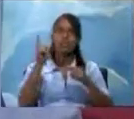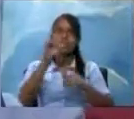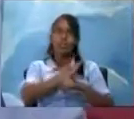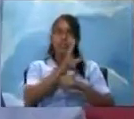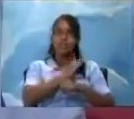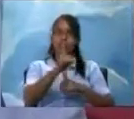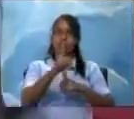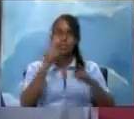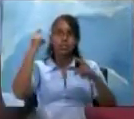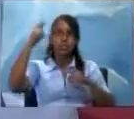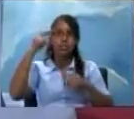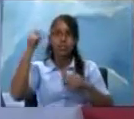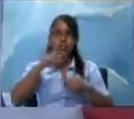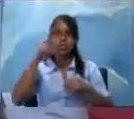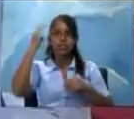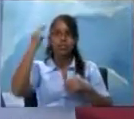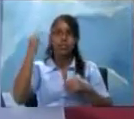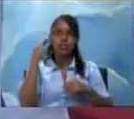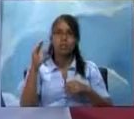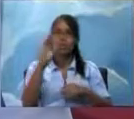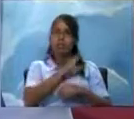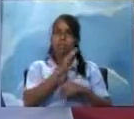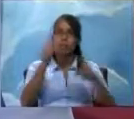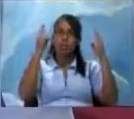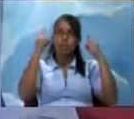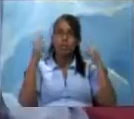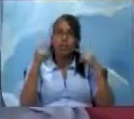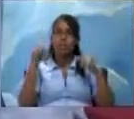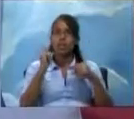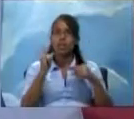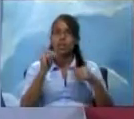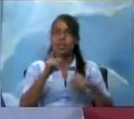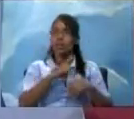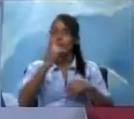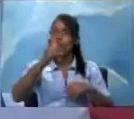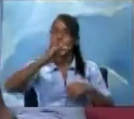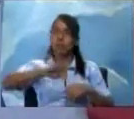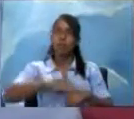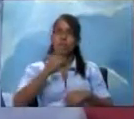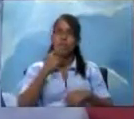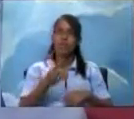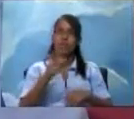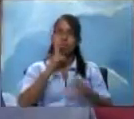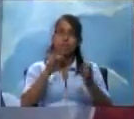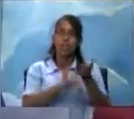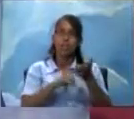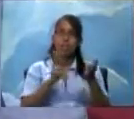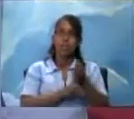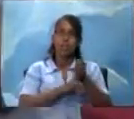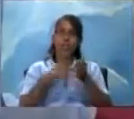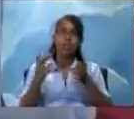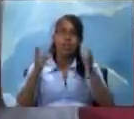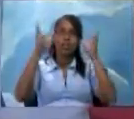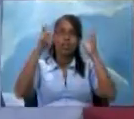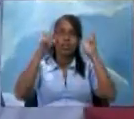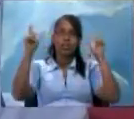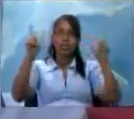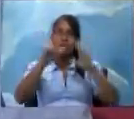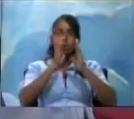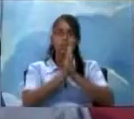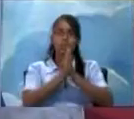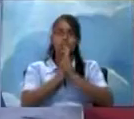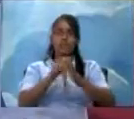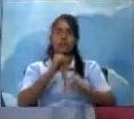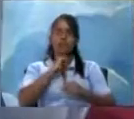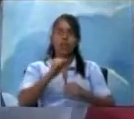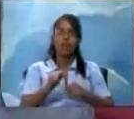tome reflexión en su mente, tome conciencia y de que ellos puedan decir de verdaderamente lo que se oye en los